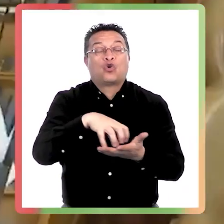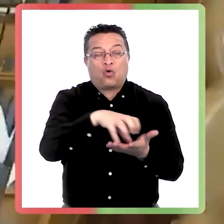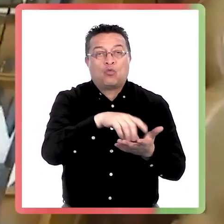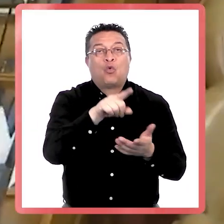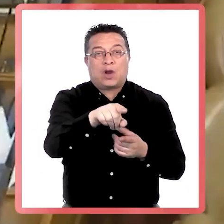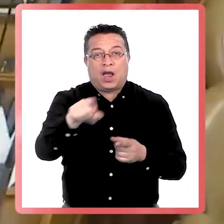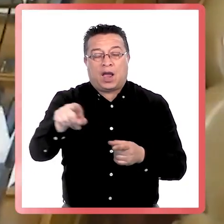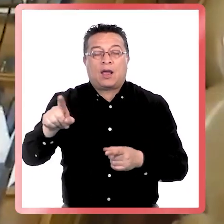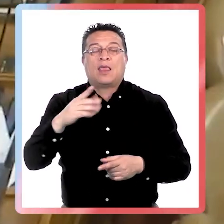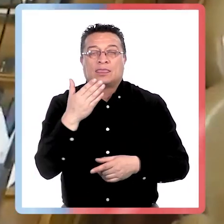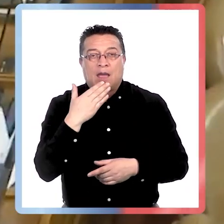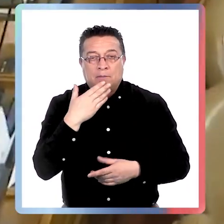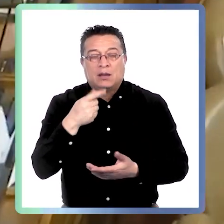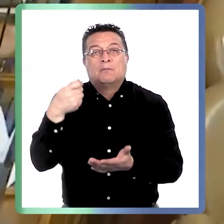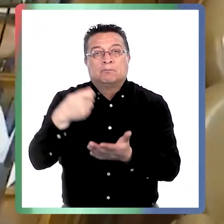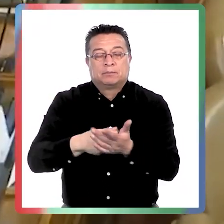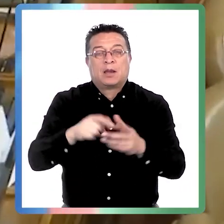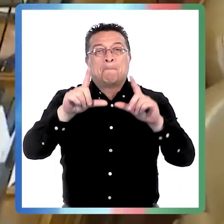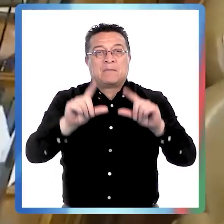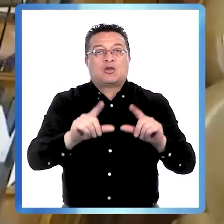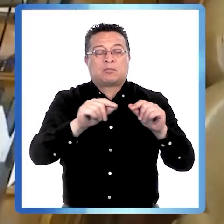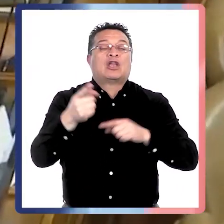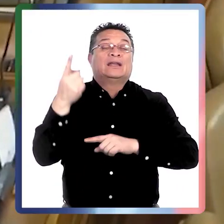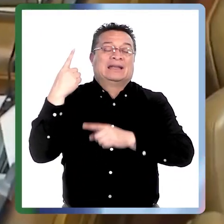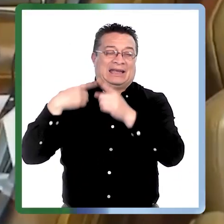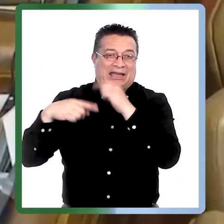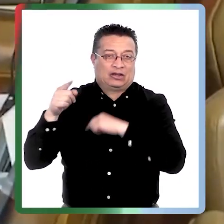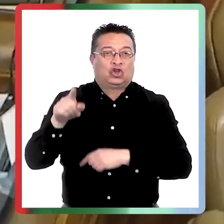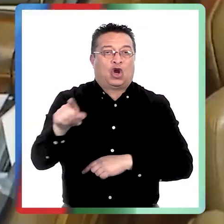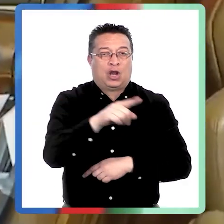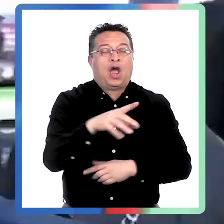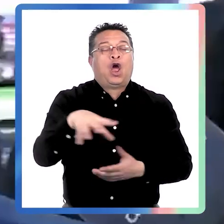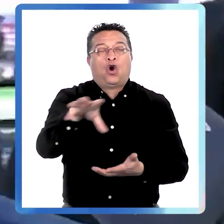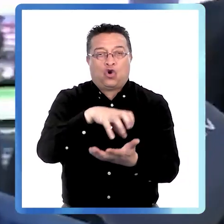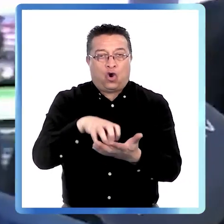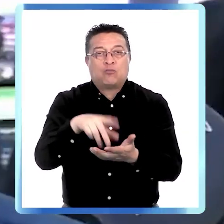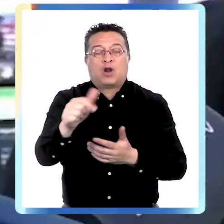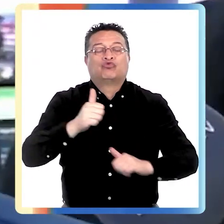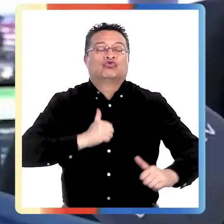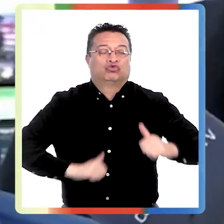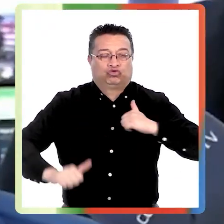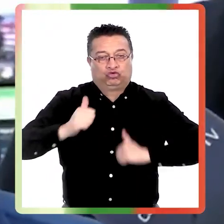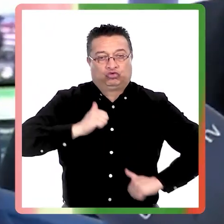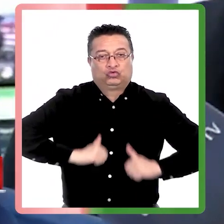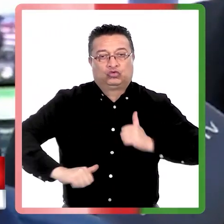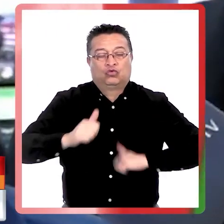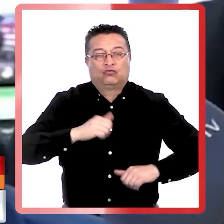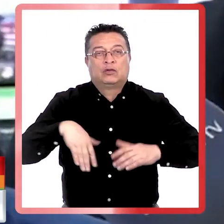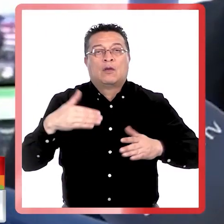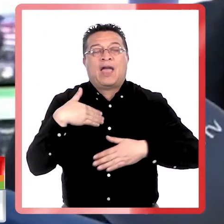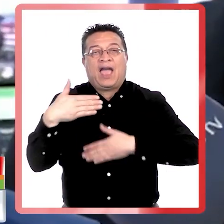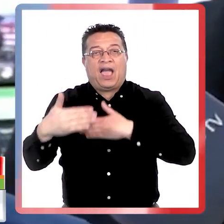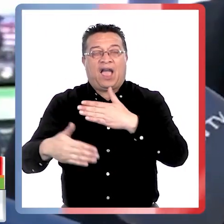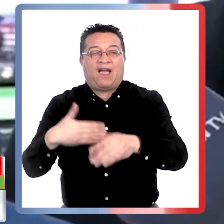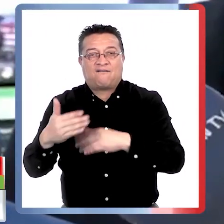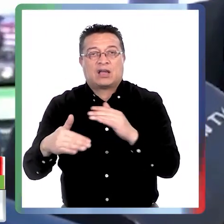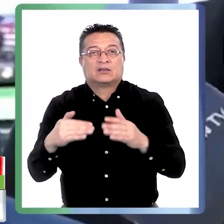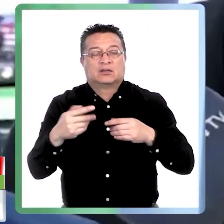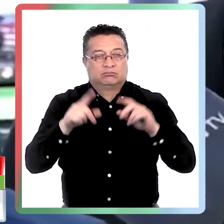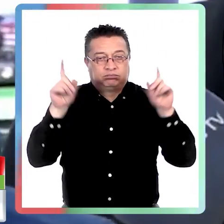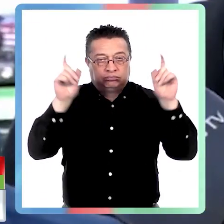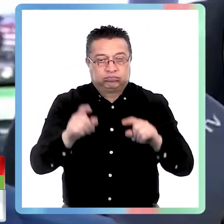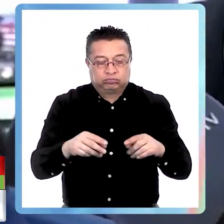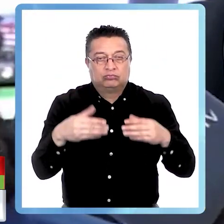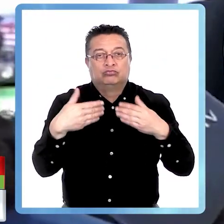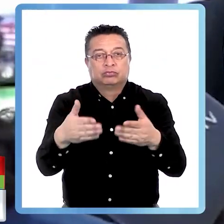comunas que son comunas a las que también se les ha cobrado menos, justamente porque históricamente han sido comunas que han sufrido el avance,